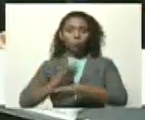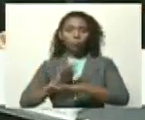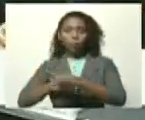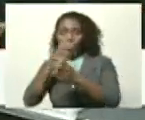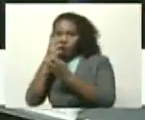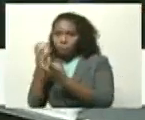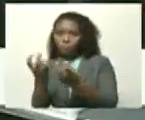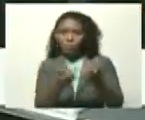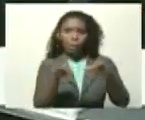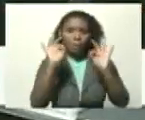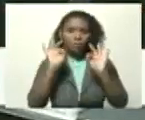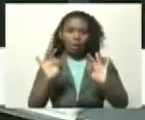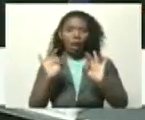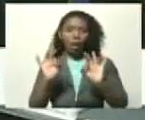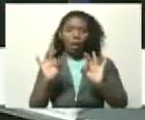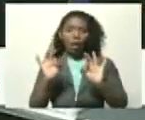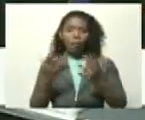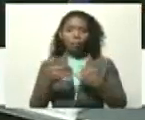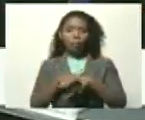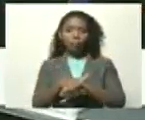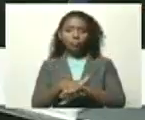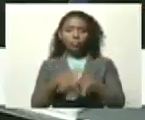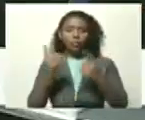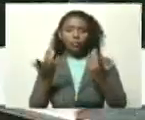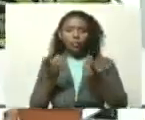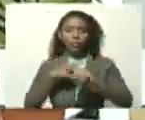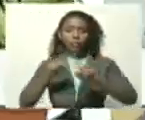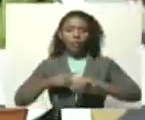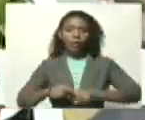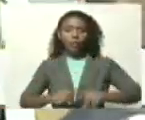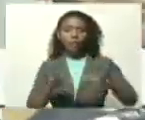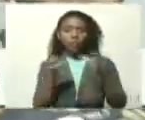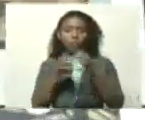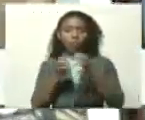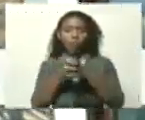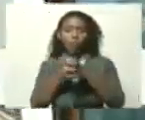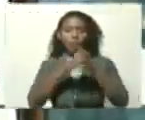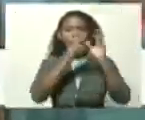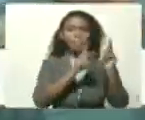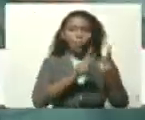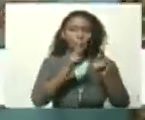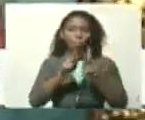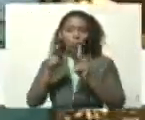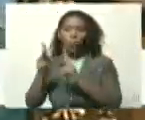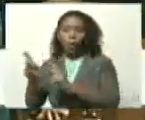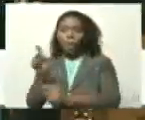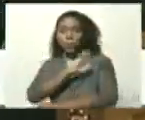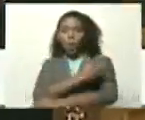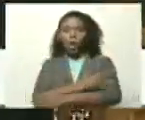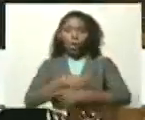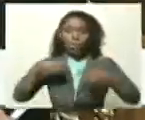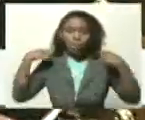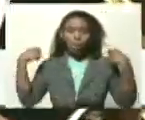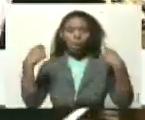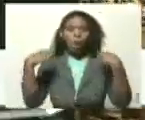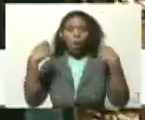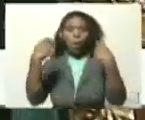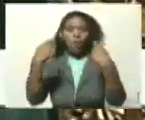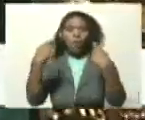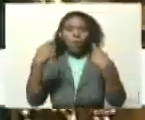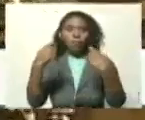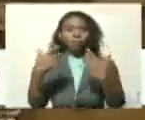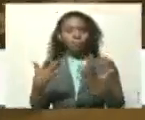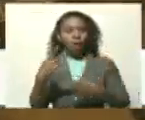invitados especiales, integrantes de diferentes sectores, organizaciones del Poder Popular que han